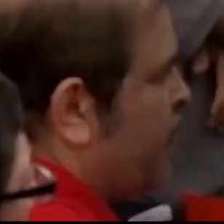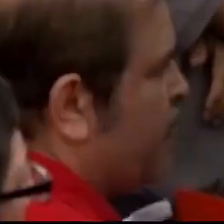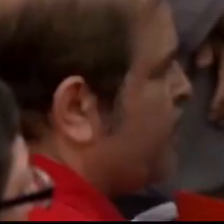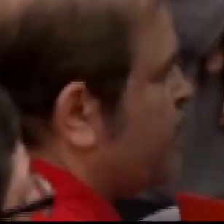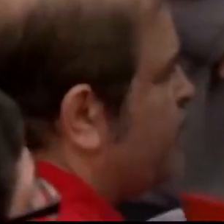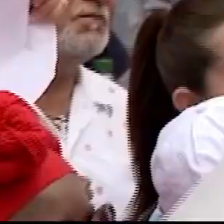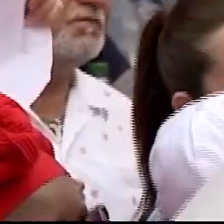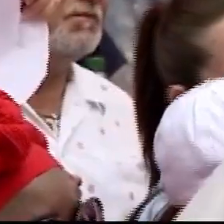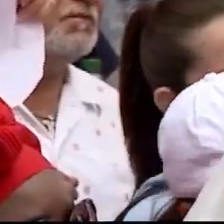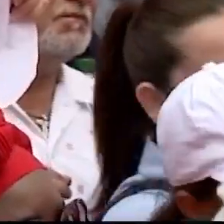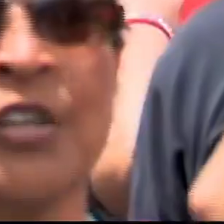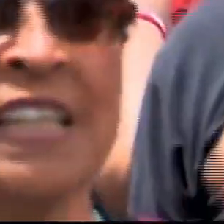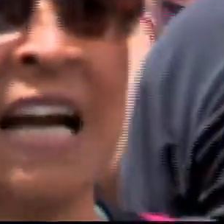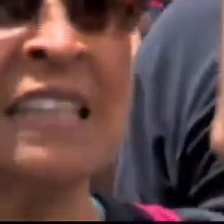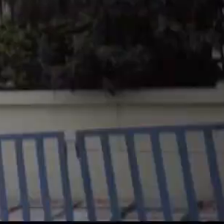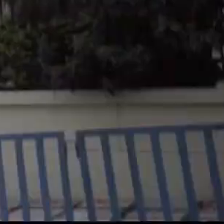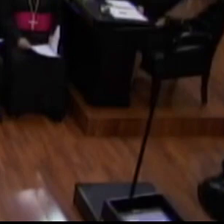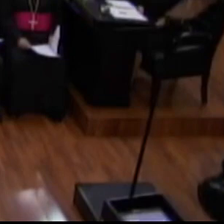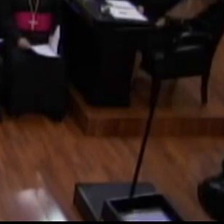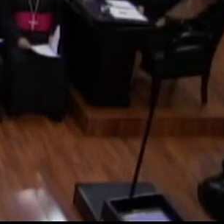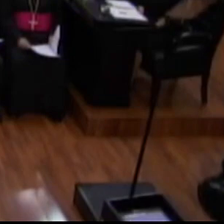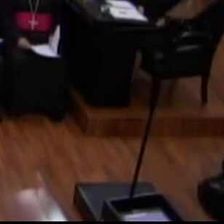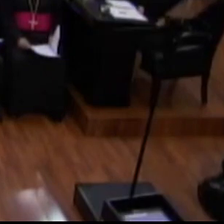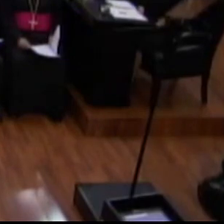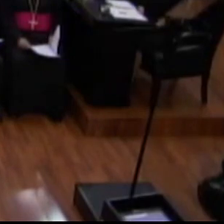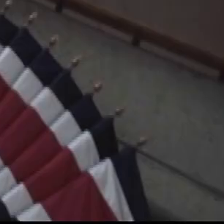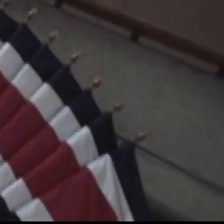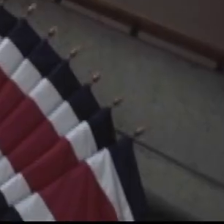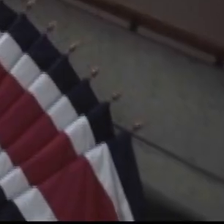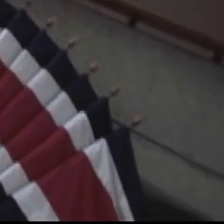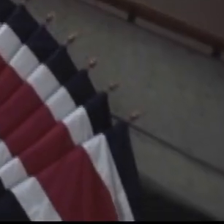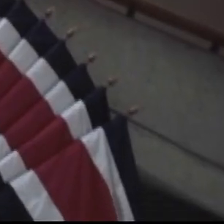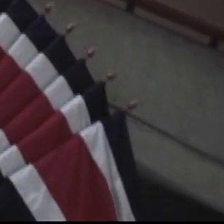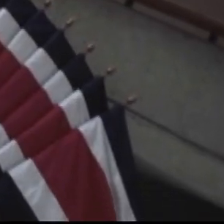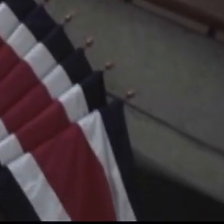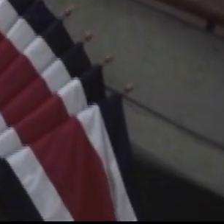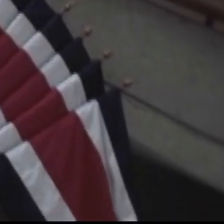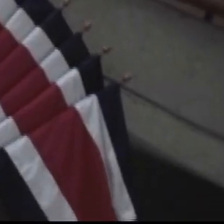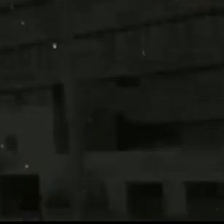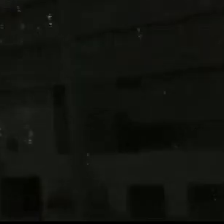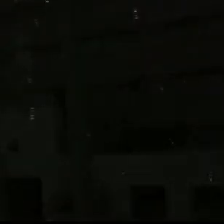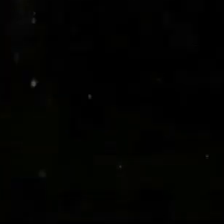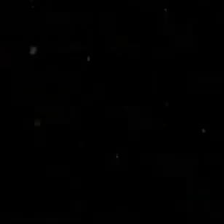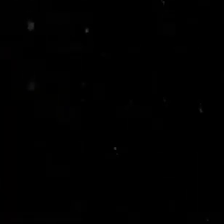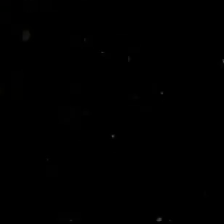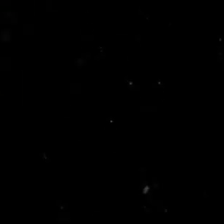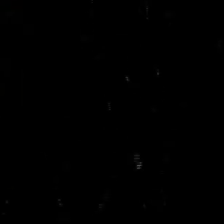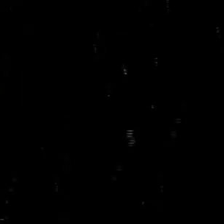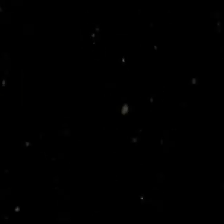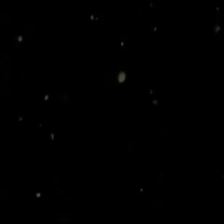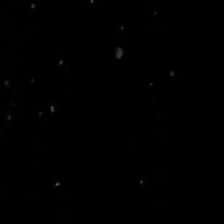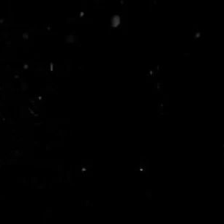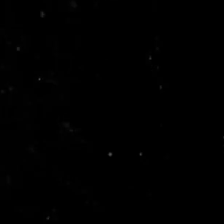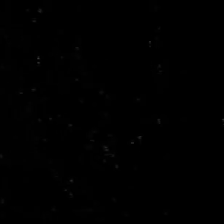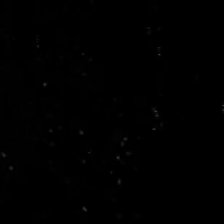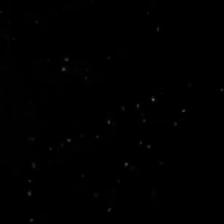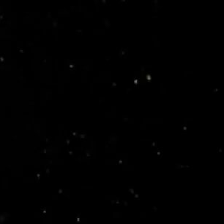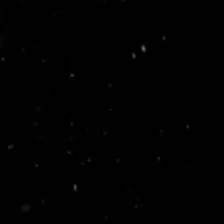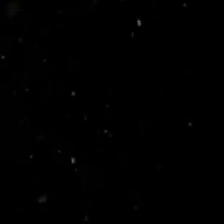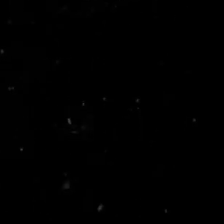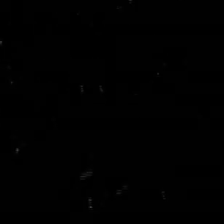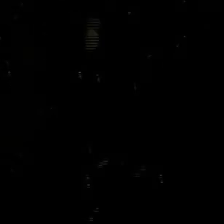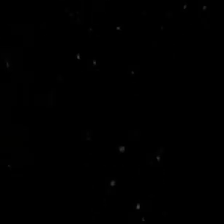ciudadanía acerca de sus impactos en la generación de bienestar, reactivación económica, desarrollo de los territorios y el fortalecimiento de obras, programas